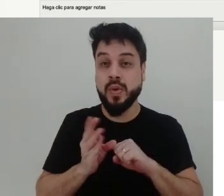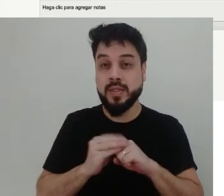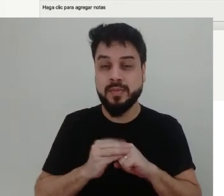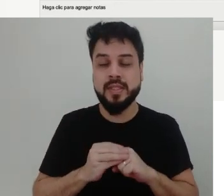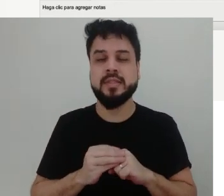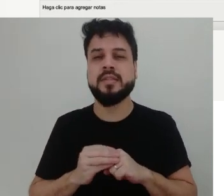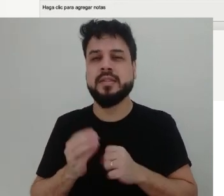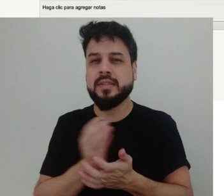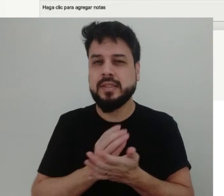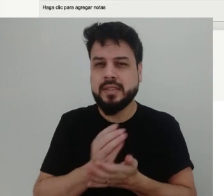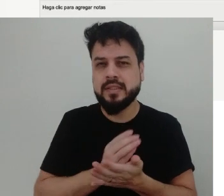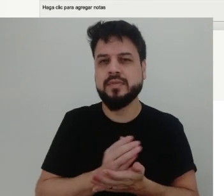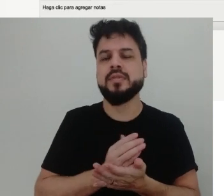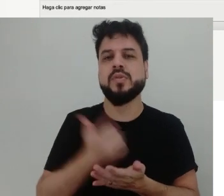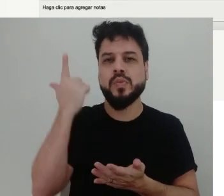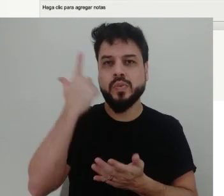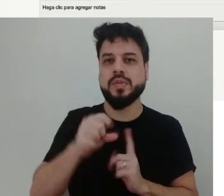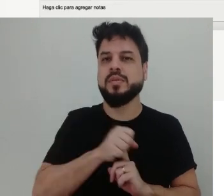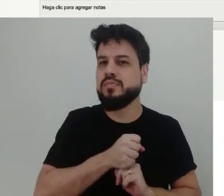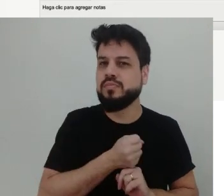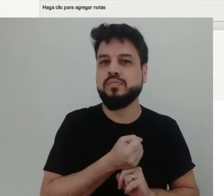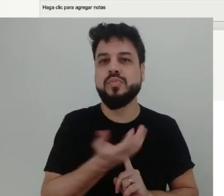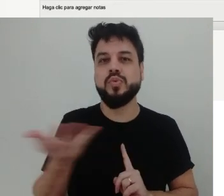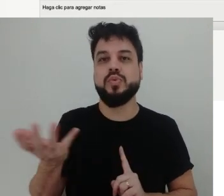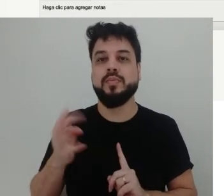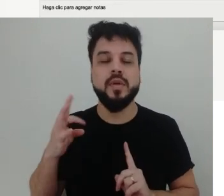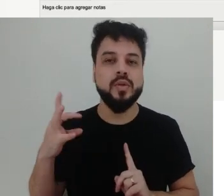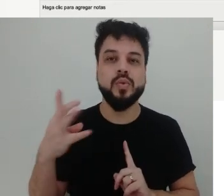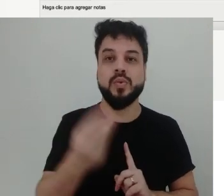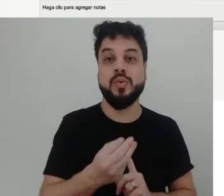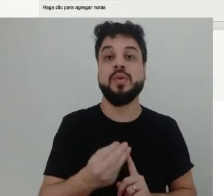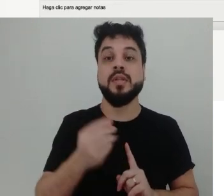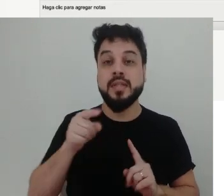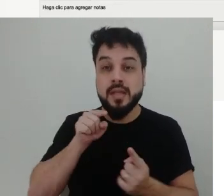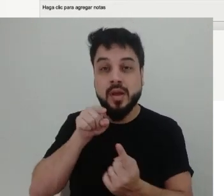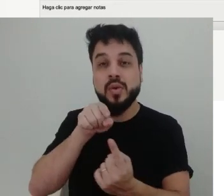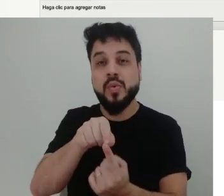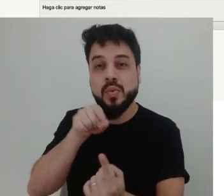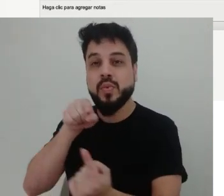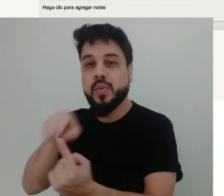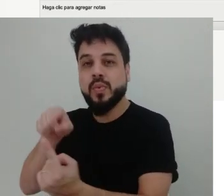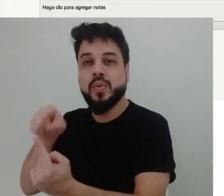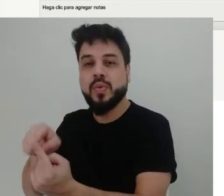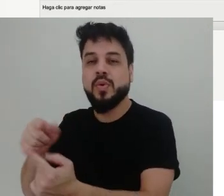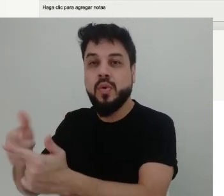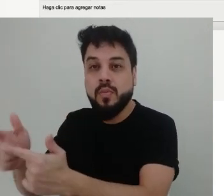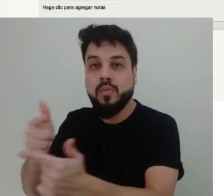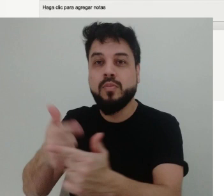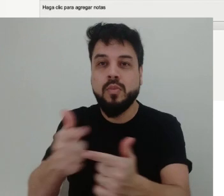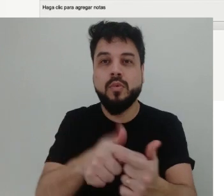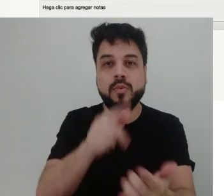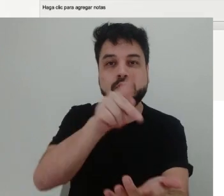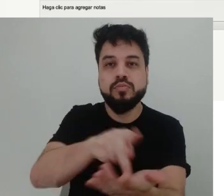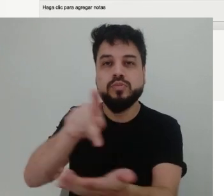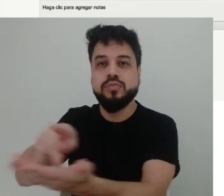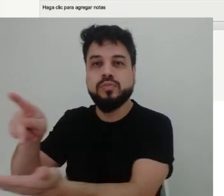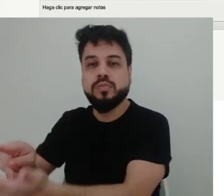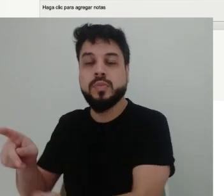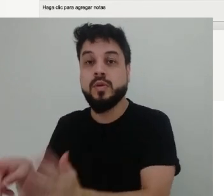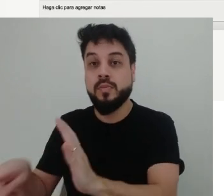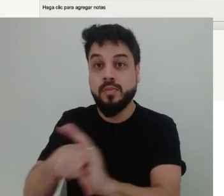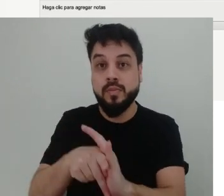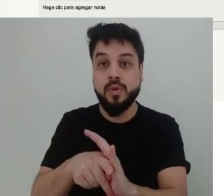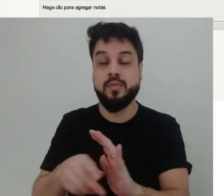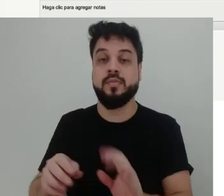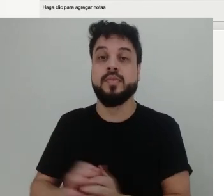un mundo laboral que muchas veces sigue insistiendo en una mirada ultra especializada y fragmentada. Sin embargo, desde la otra